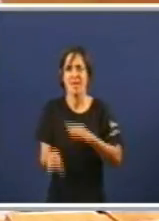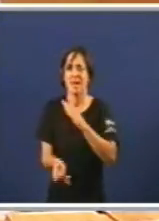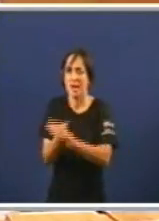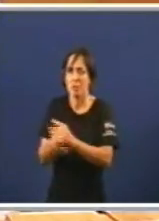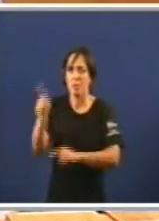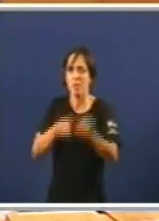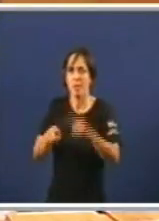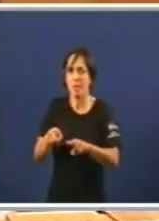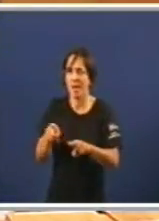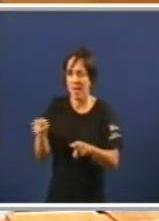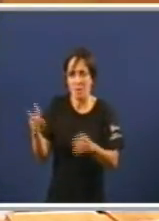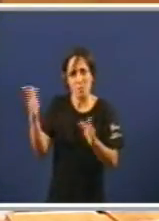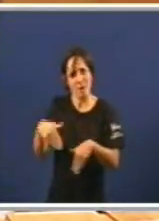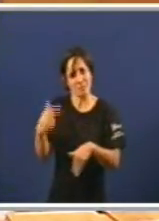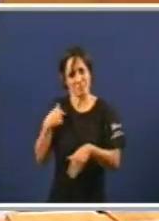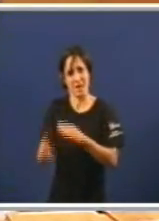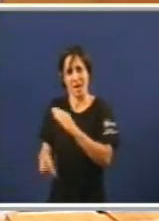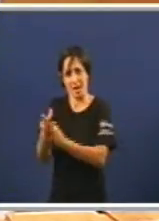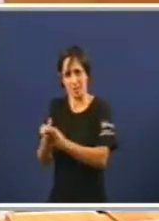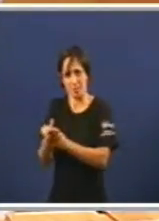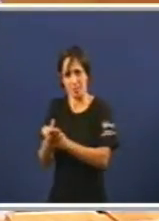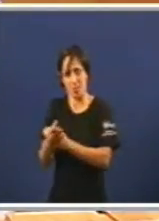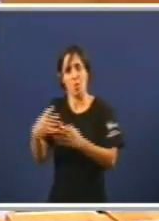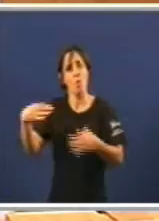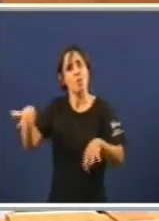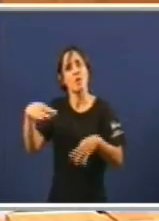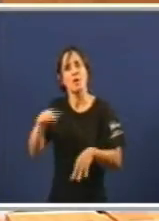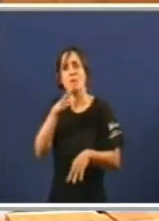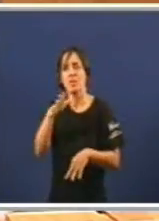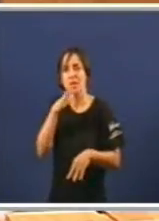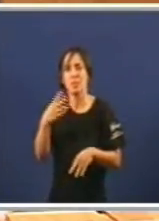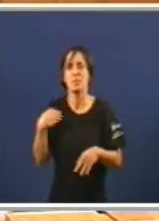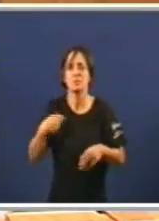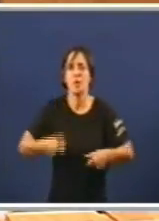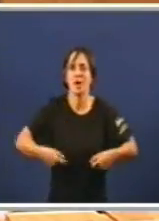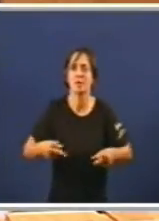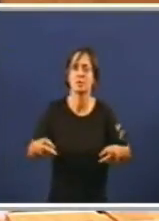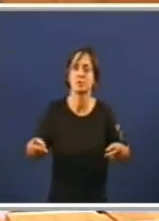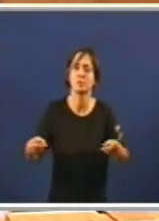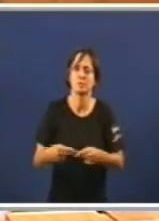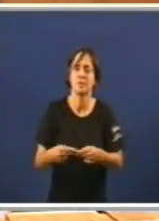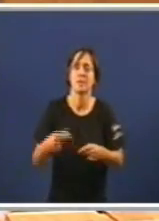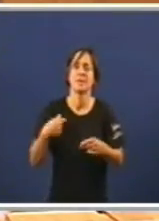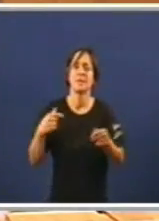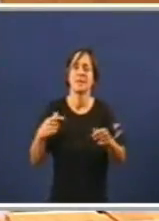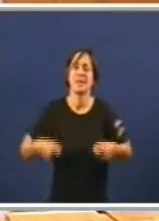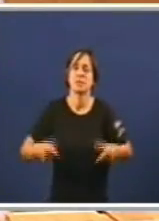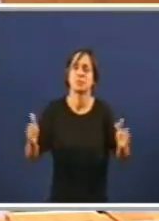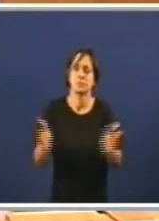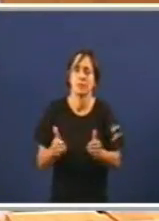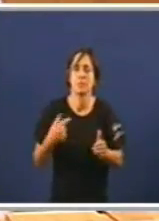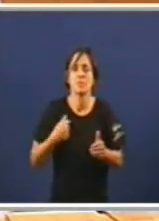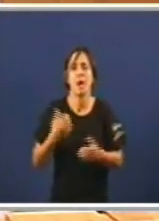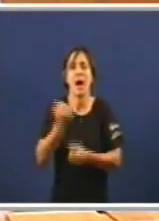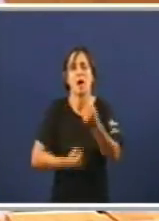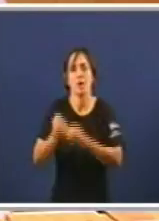había. Por unha única razón, que é reducir custes. Aforrar na pública, e insisto, para entregarlle de aquí